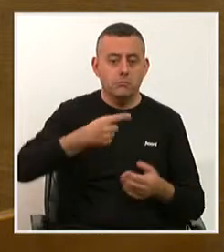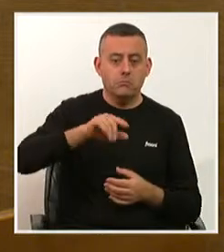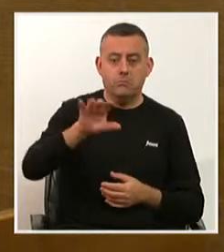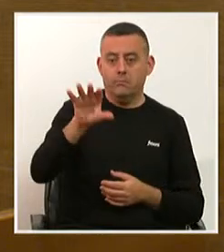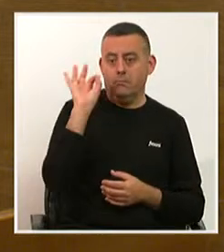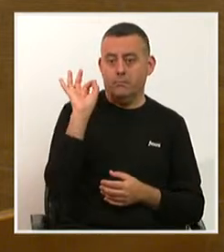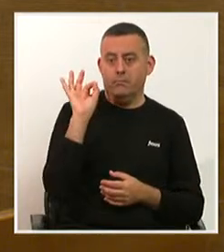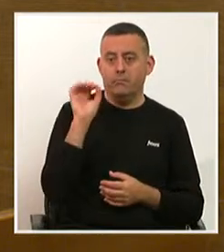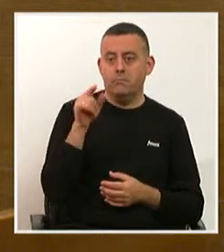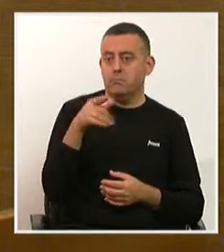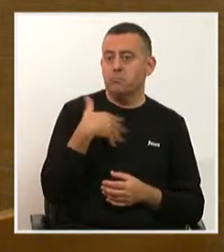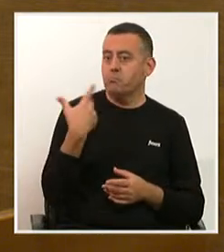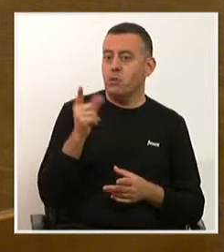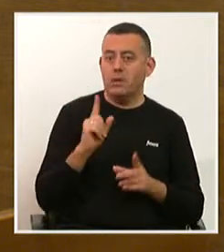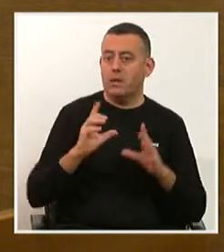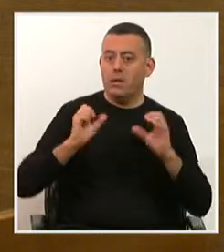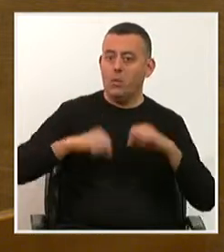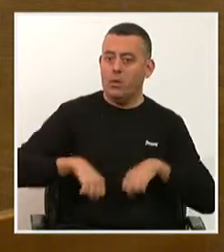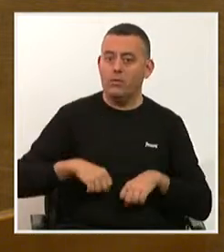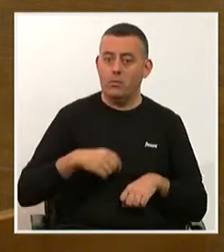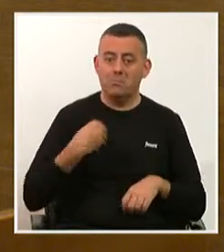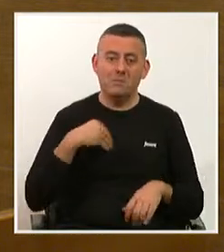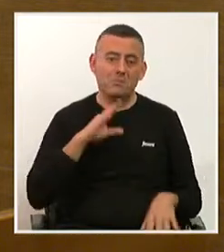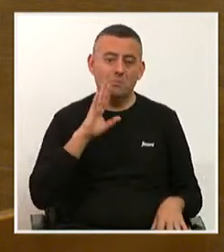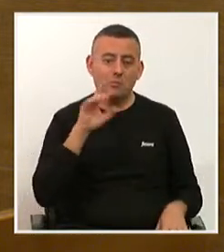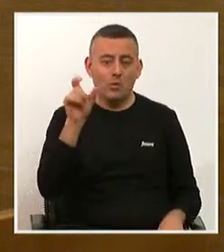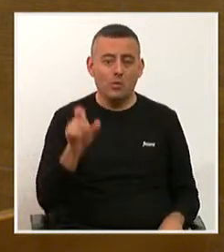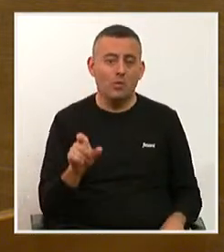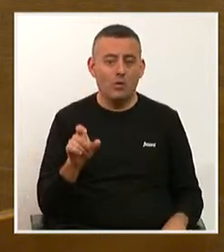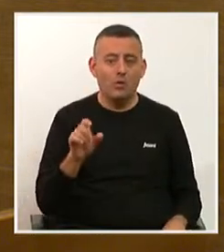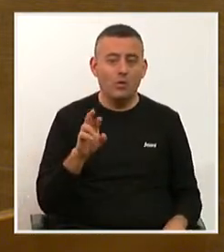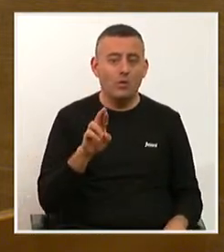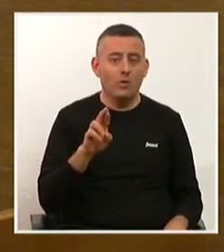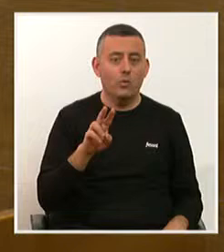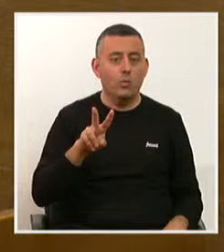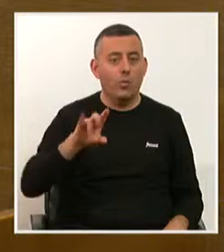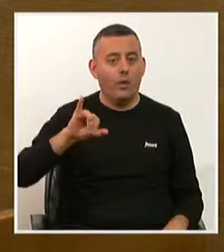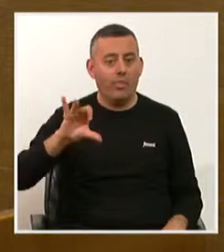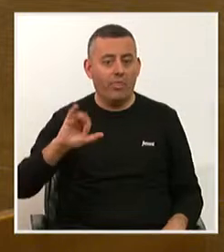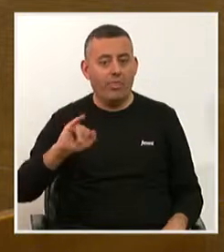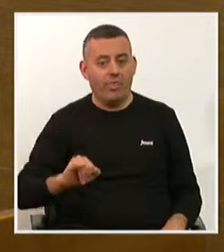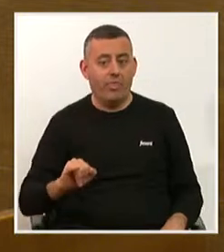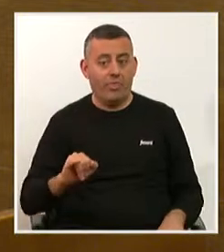Per la seiz de que se